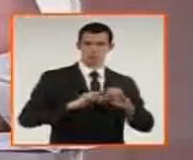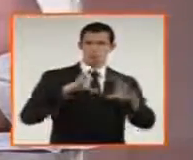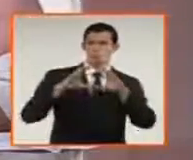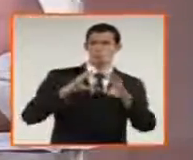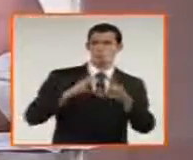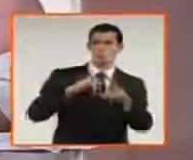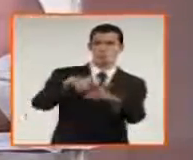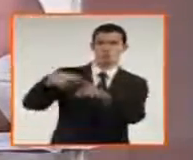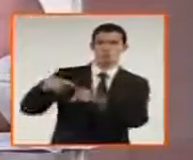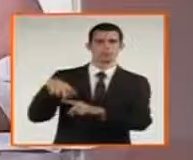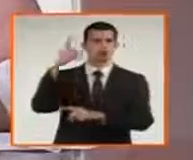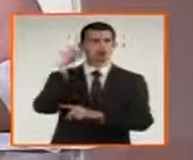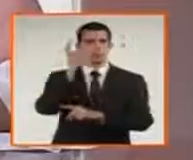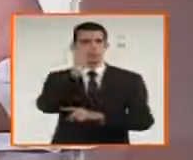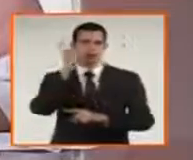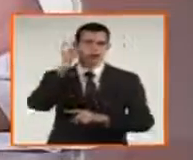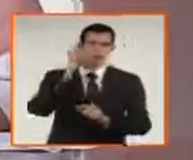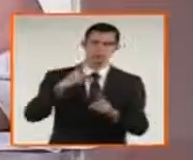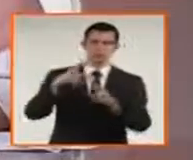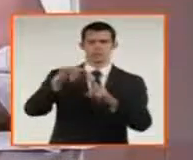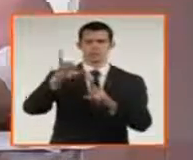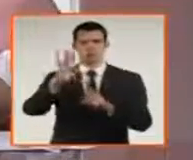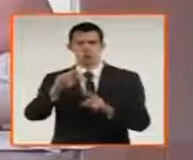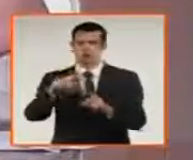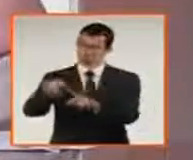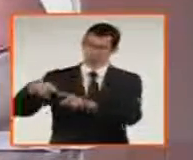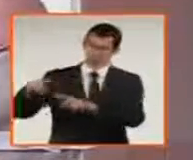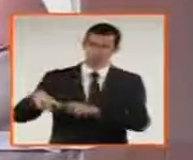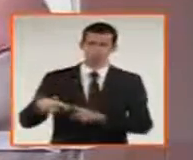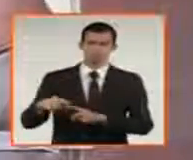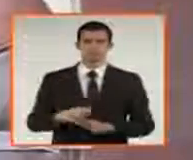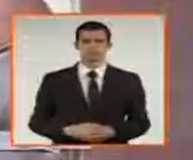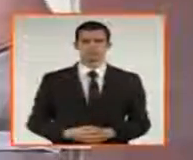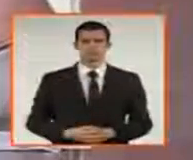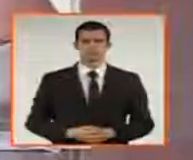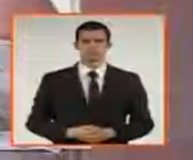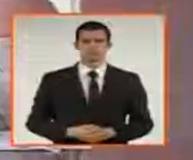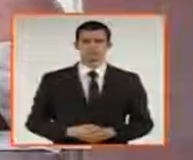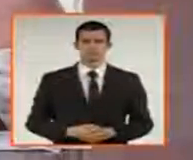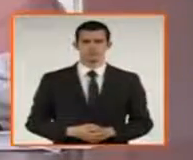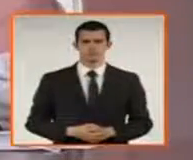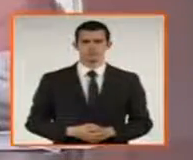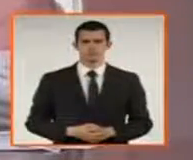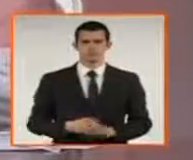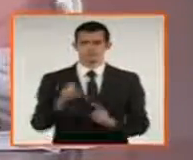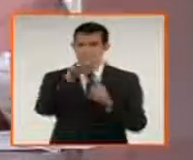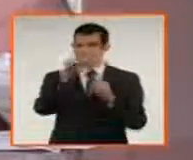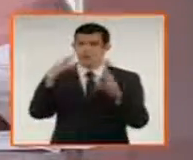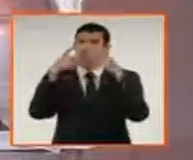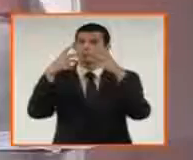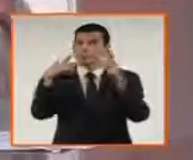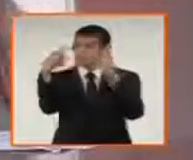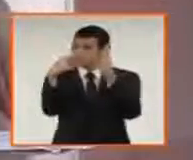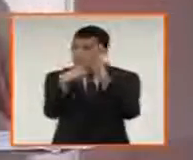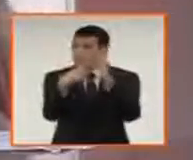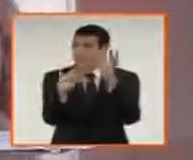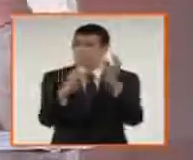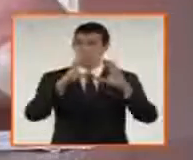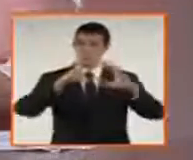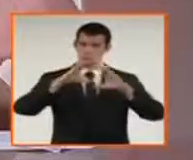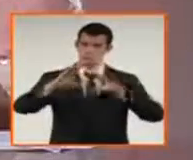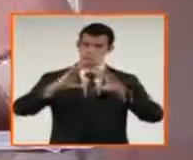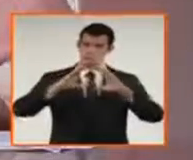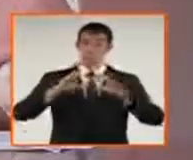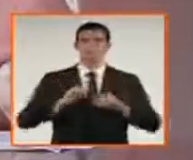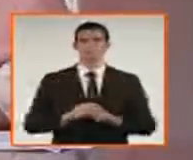muy notable, por ejemplo, los casos, porque además eso lo bebimos de las experiencias en los tribunales, en los bufetes